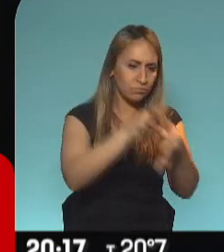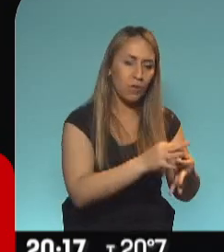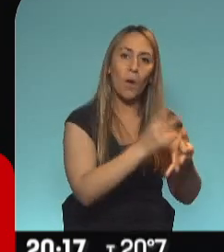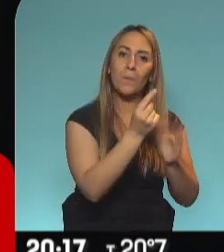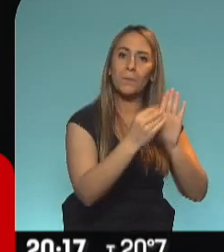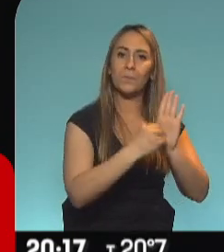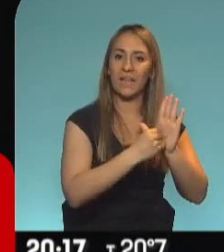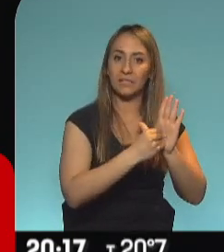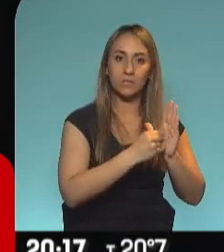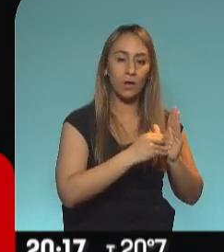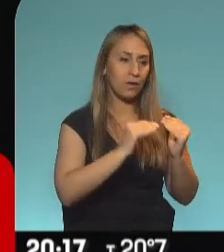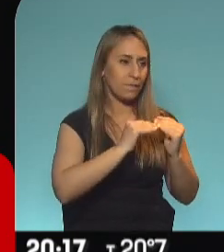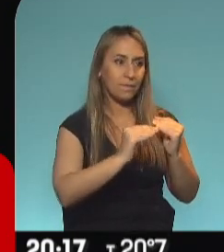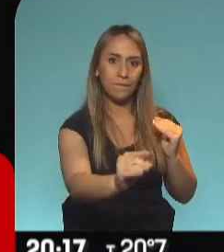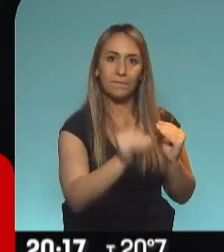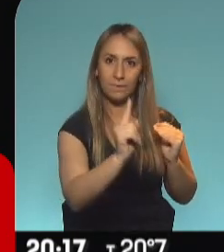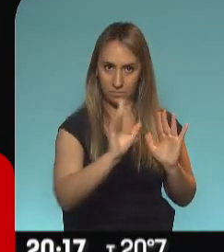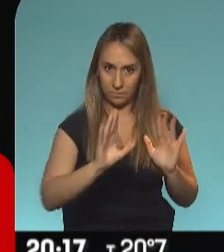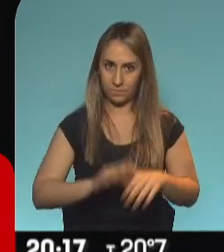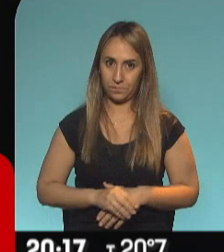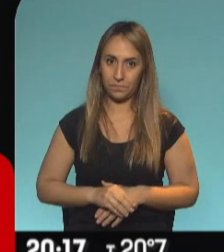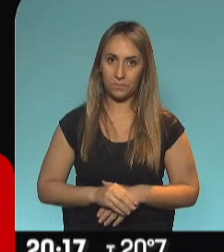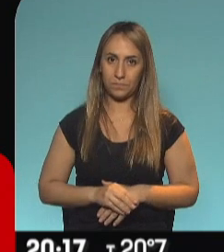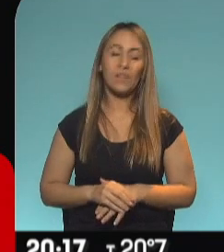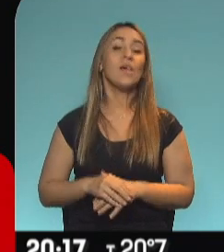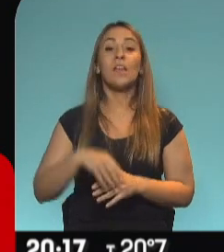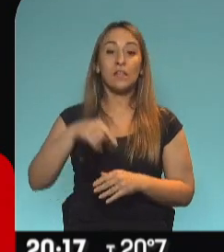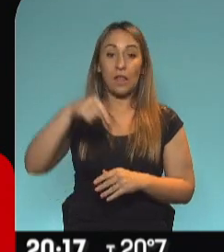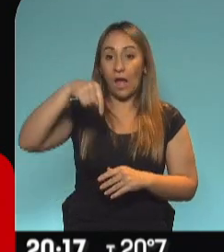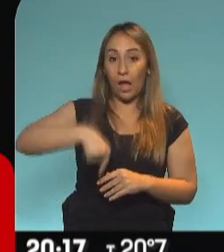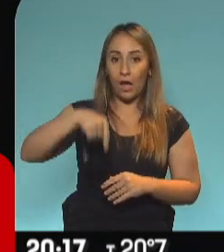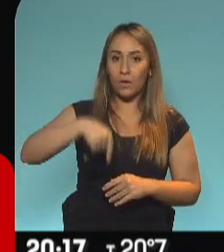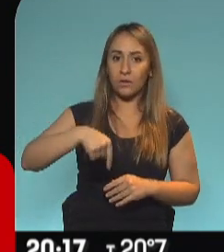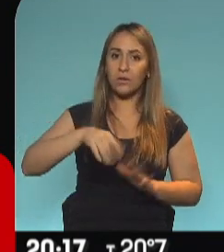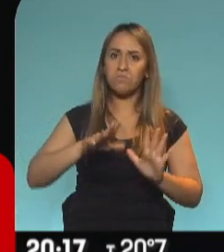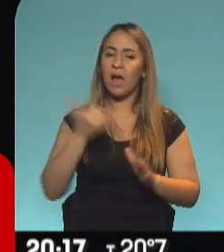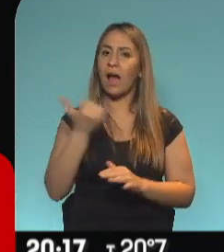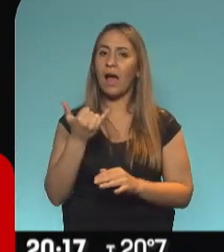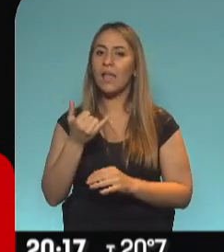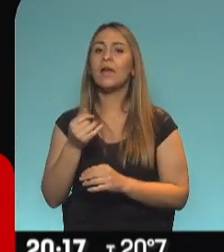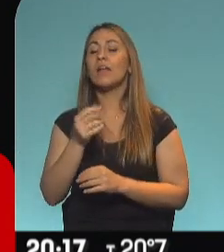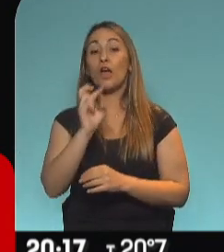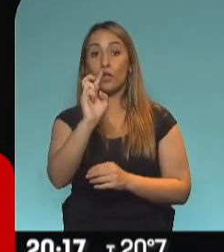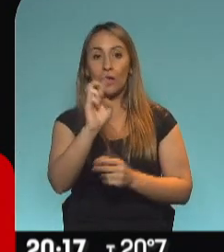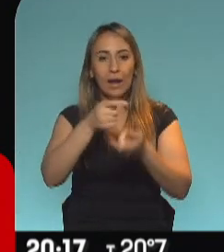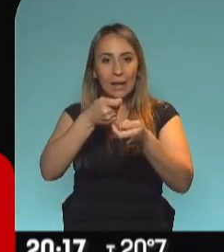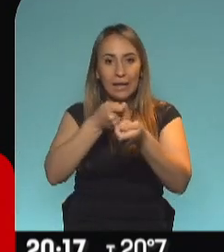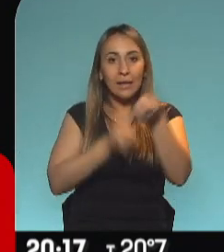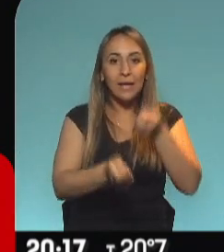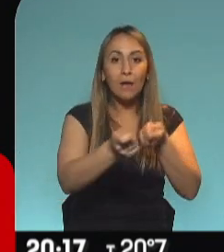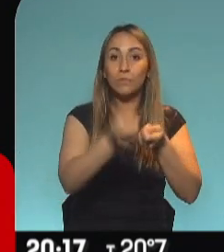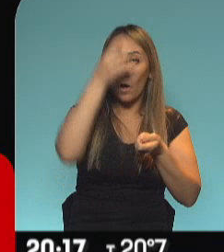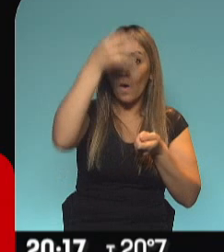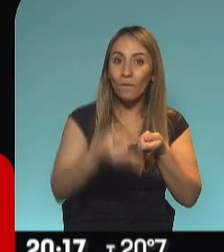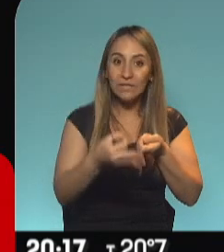Mantener estabilidad del tipo de cambio real. Y hoy sí tenemos un tipo de cambio oficial que representa la realidad